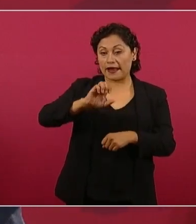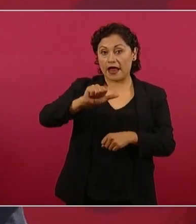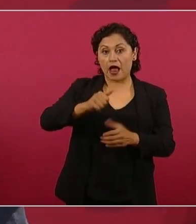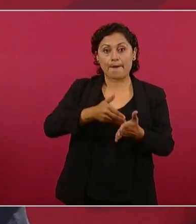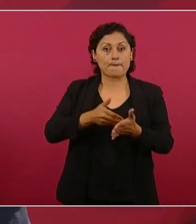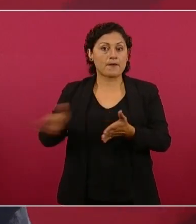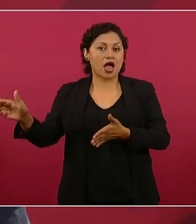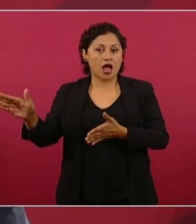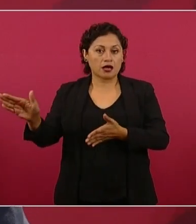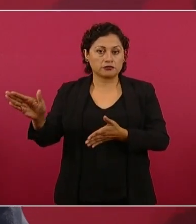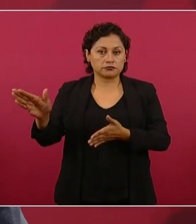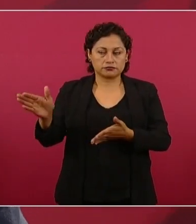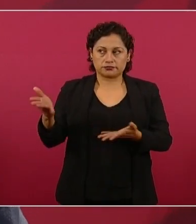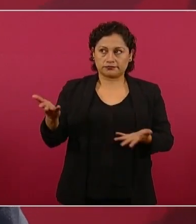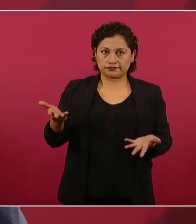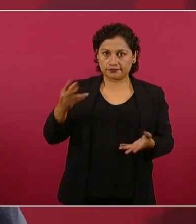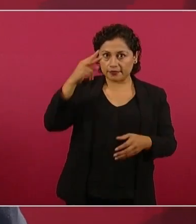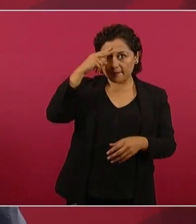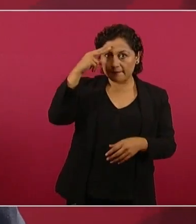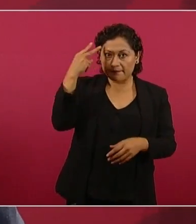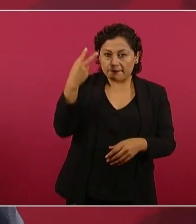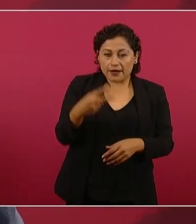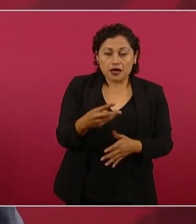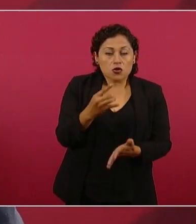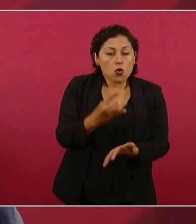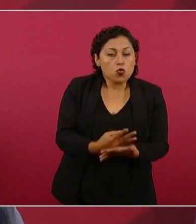país de América